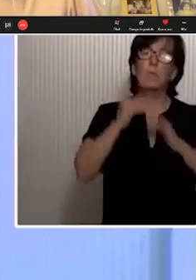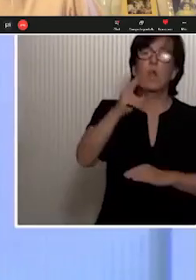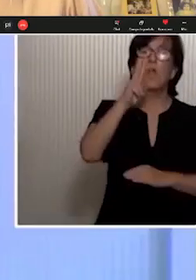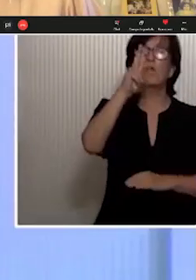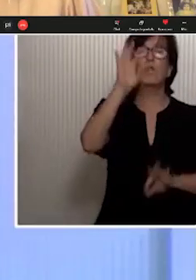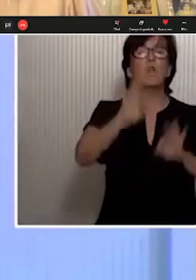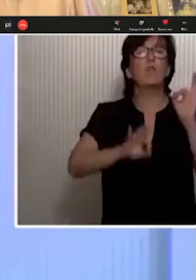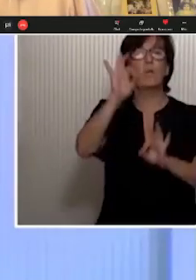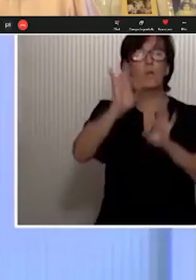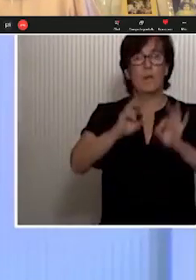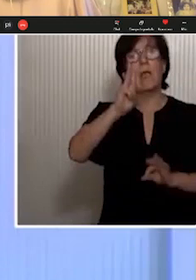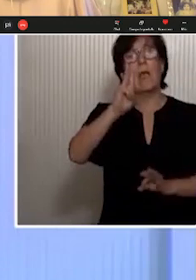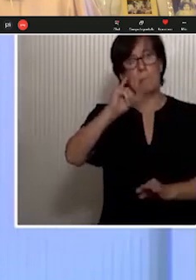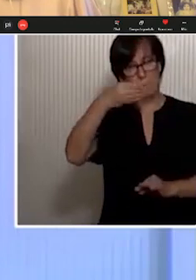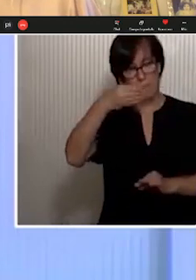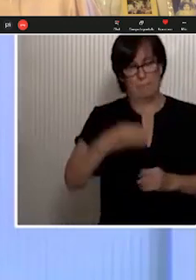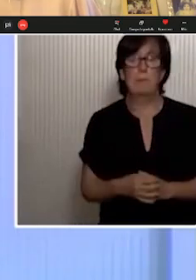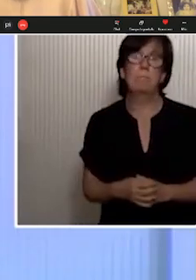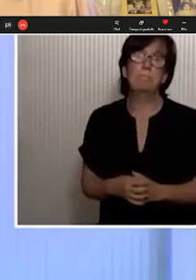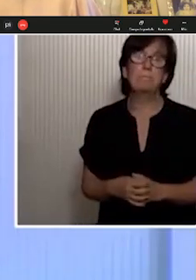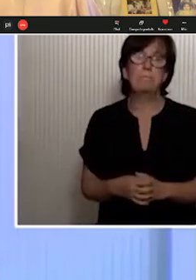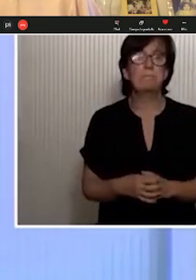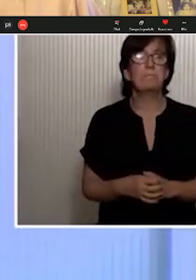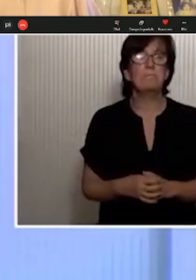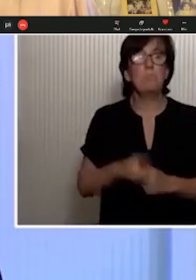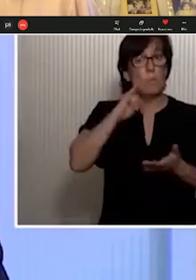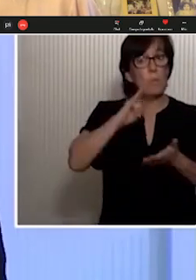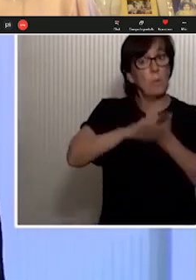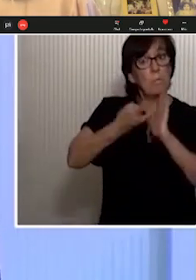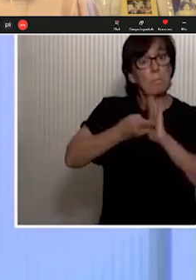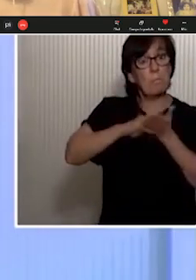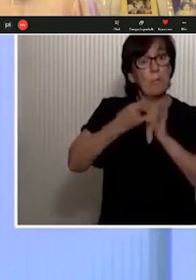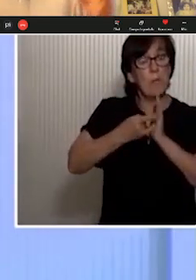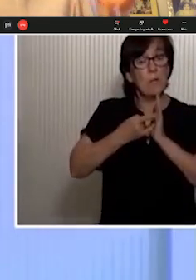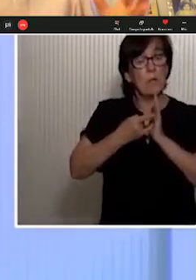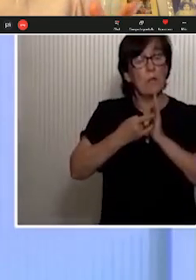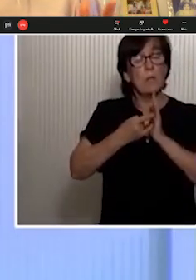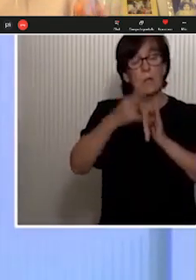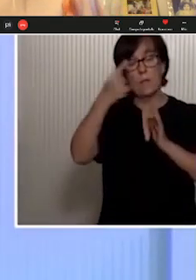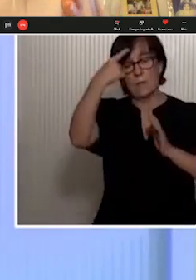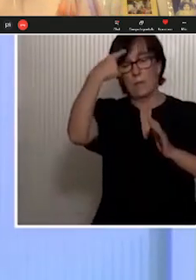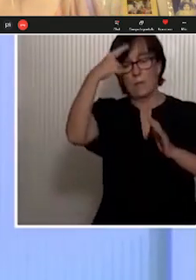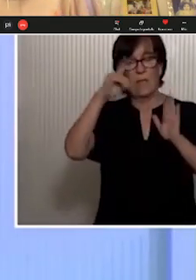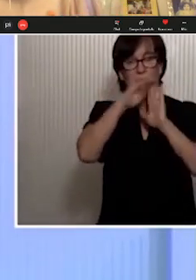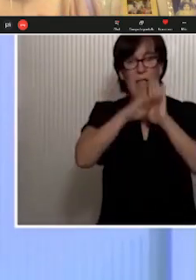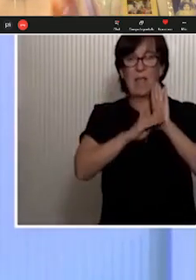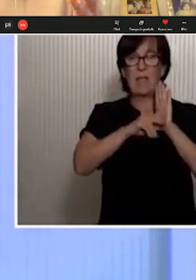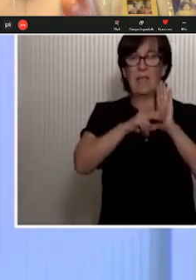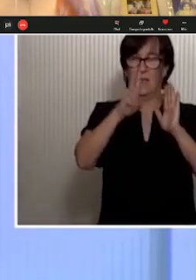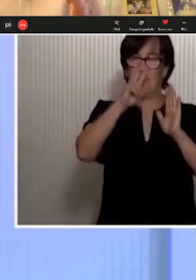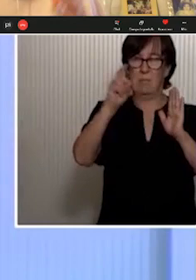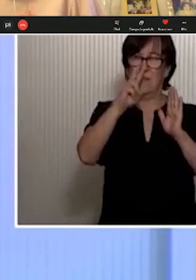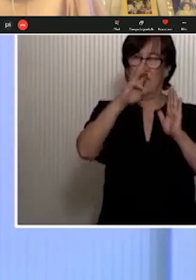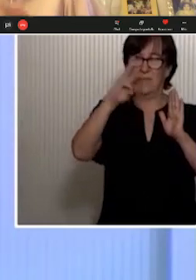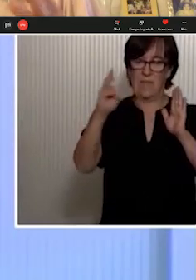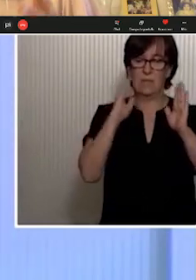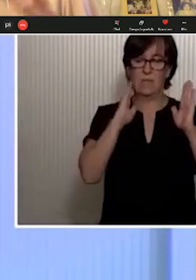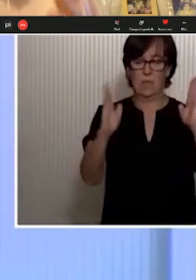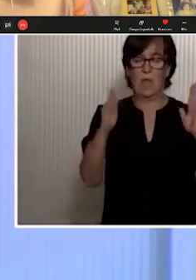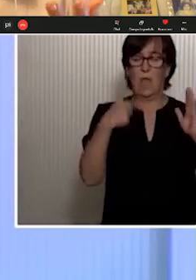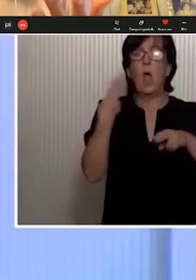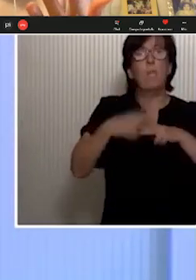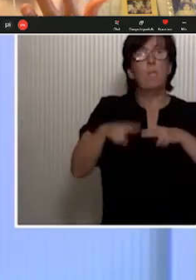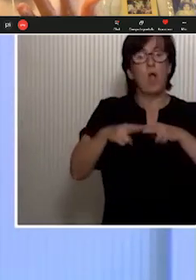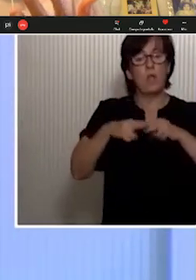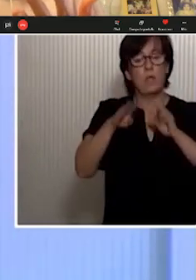eso si tal no pero aquí la cuestión es que estamos a septiembre de un año especialmente problemático que estamos pendientes de un